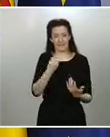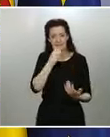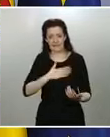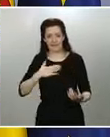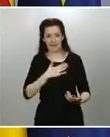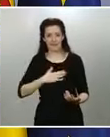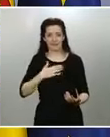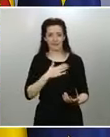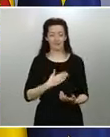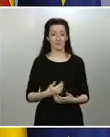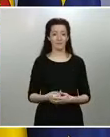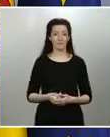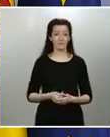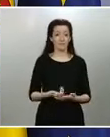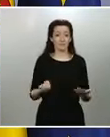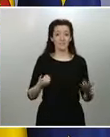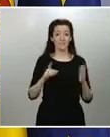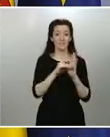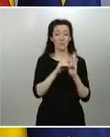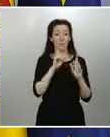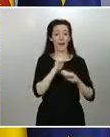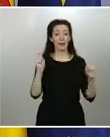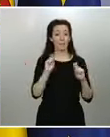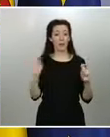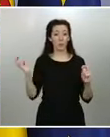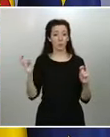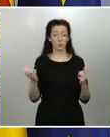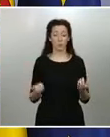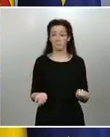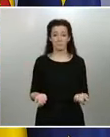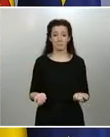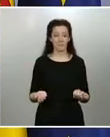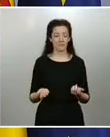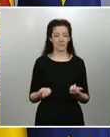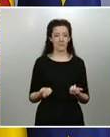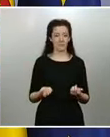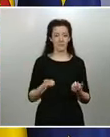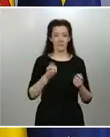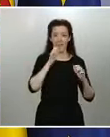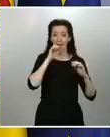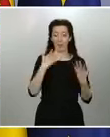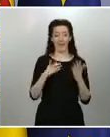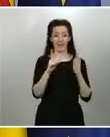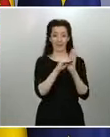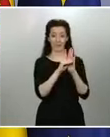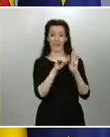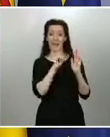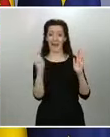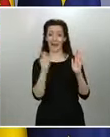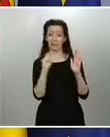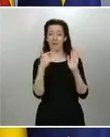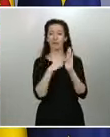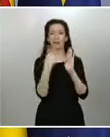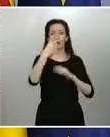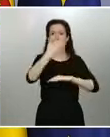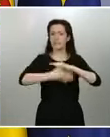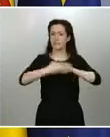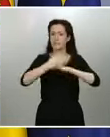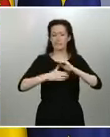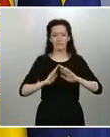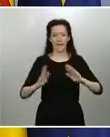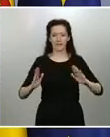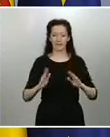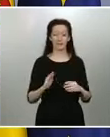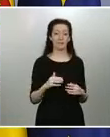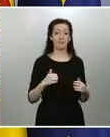tiene dos fundamentación es una restringir la circulación para evitar la propagación del virus y mantener la distancia